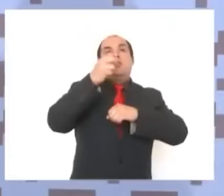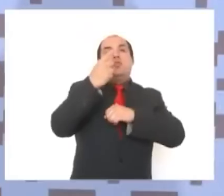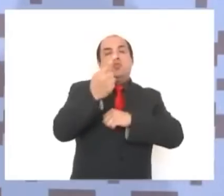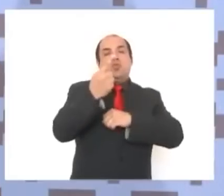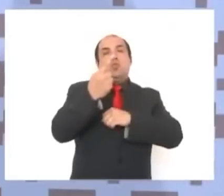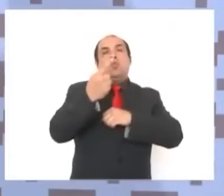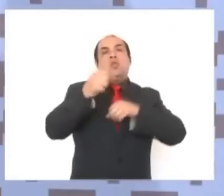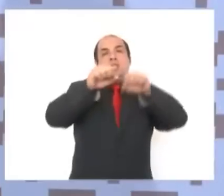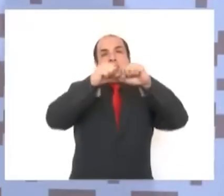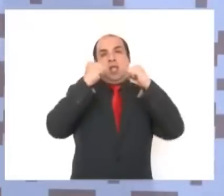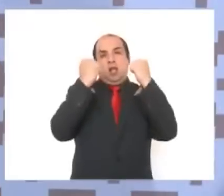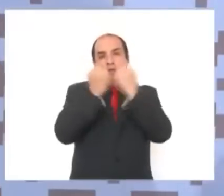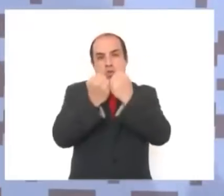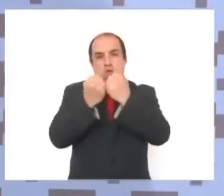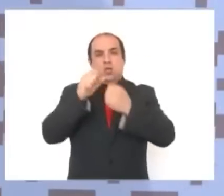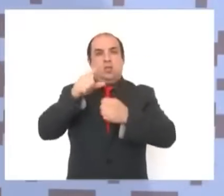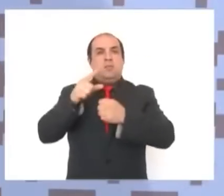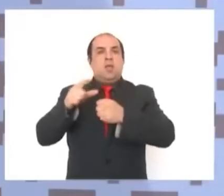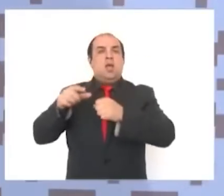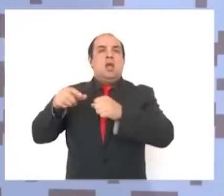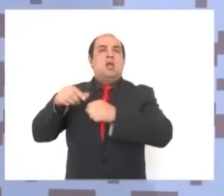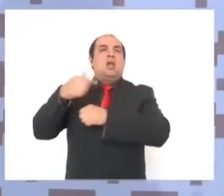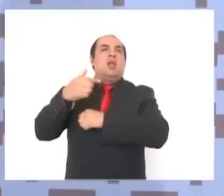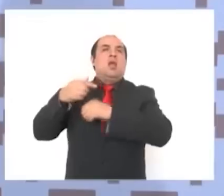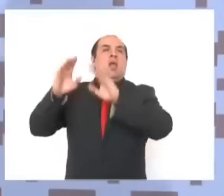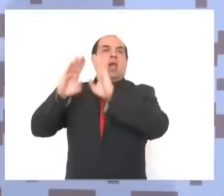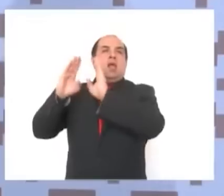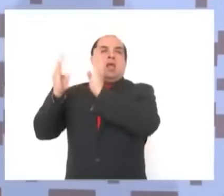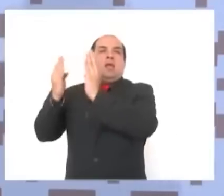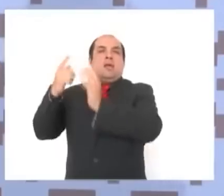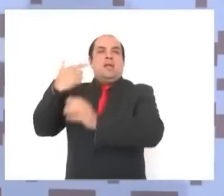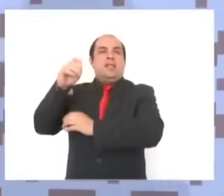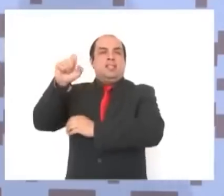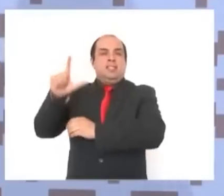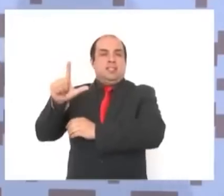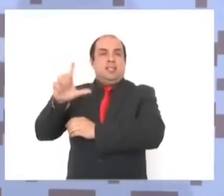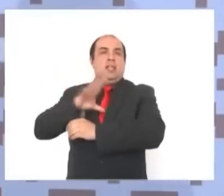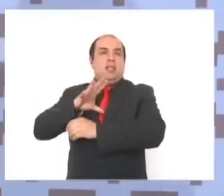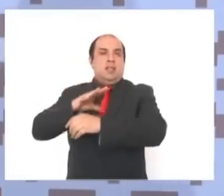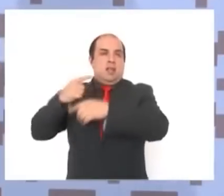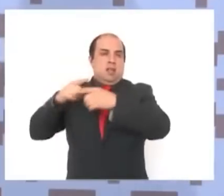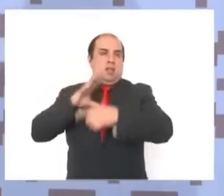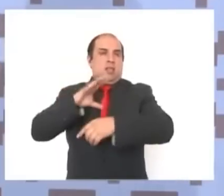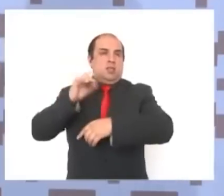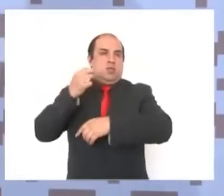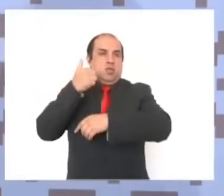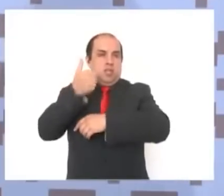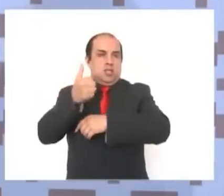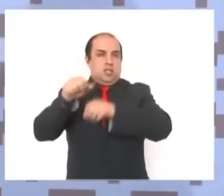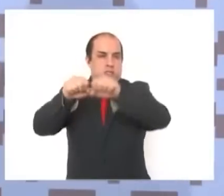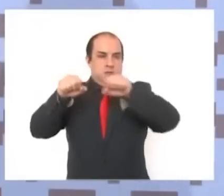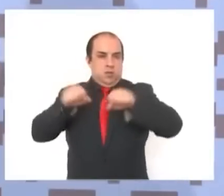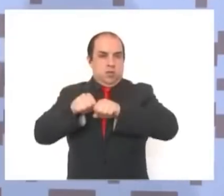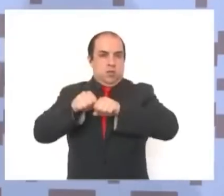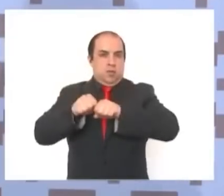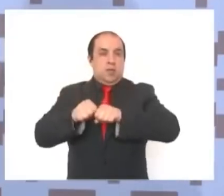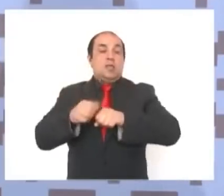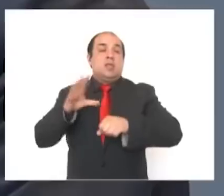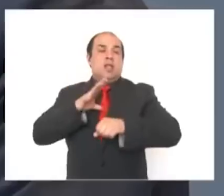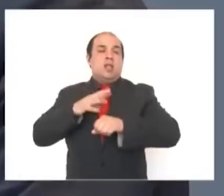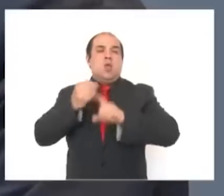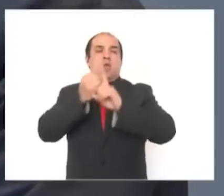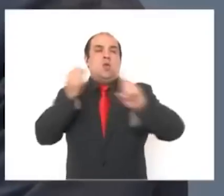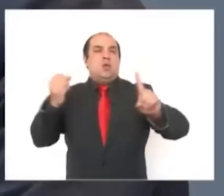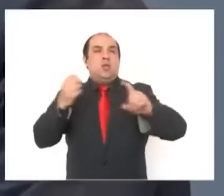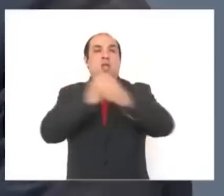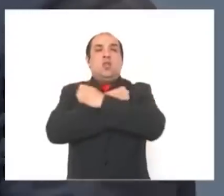Aquí, otra vez, haciendo referencia a esta visión de la educación como un derecho,